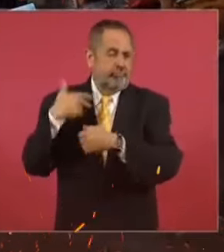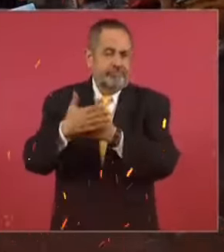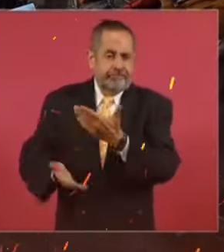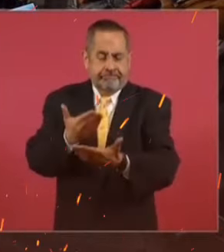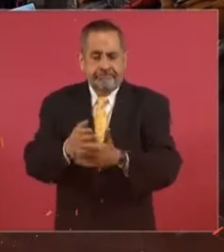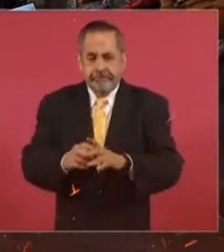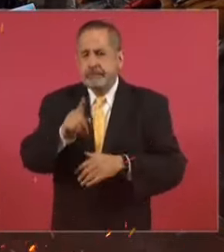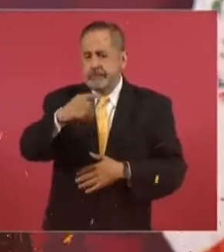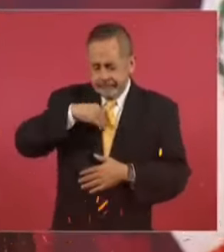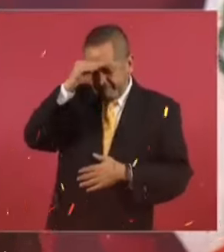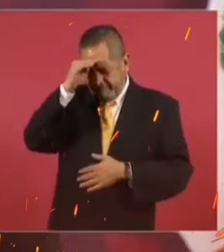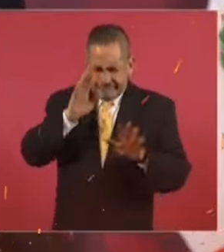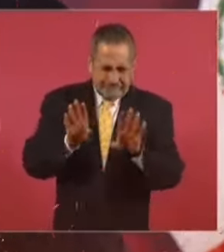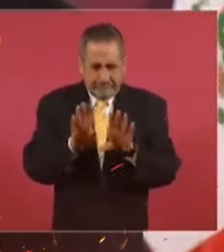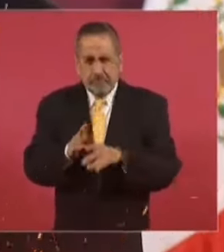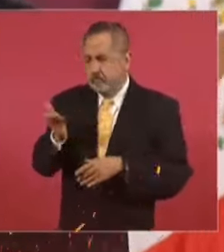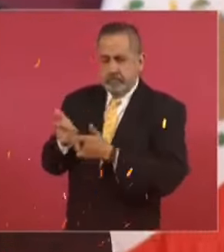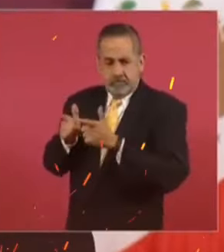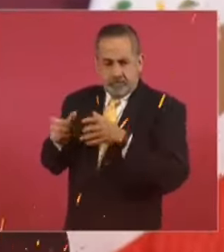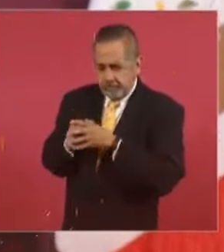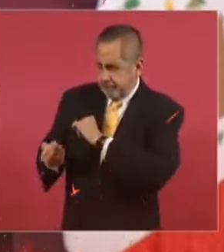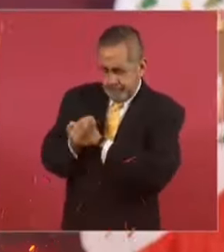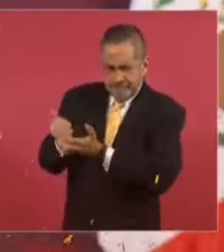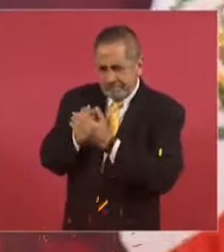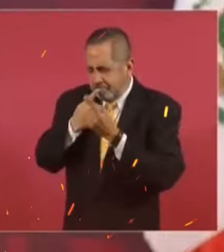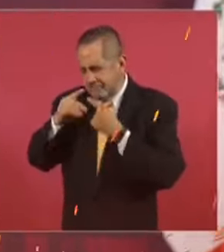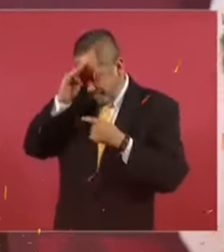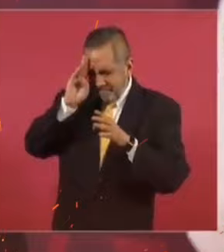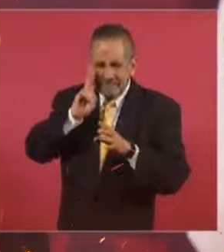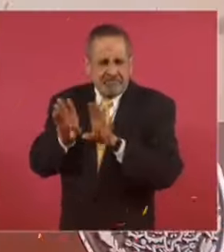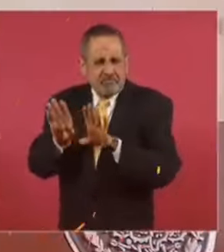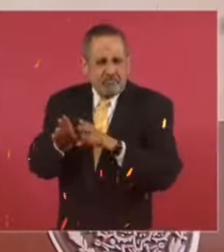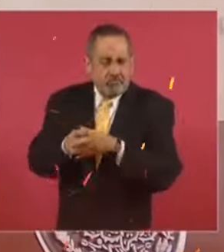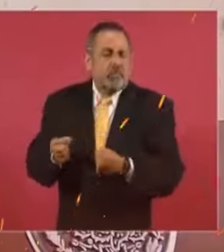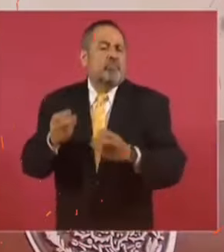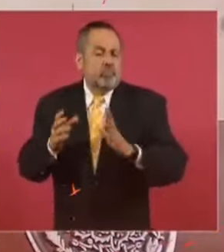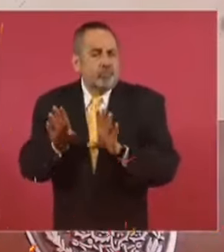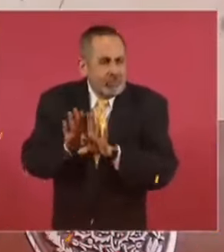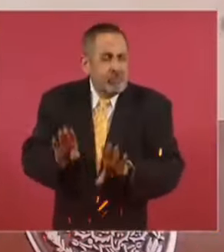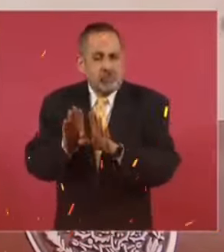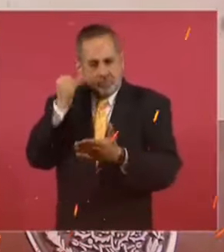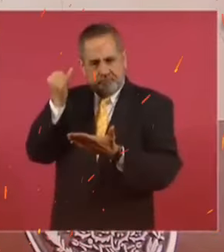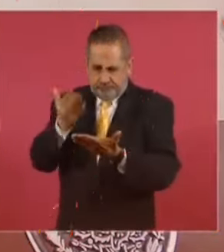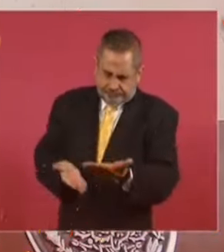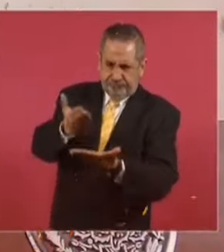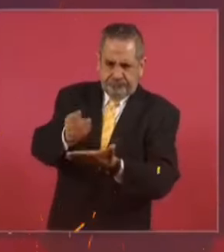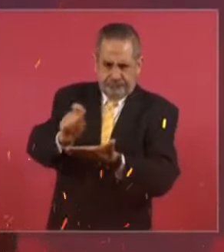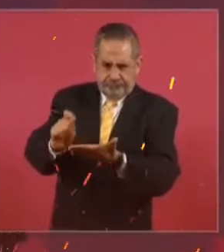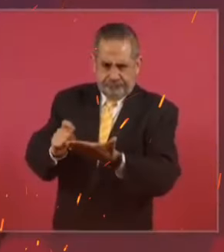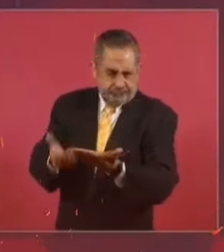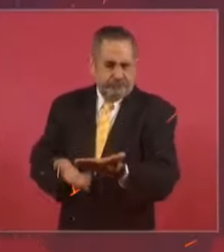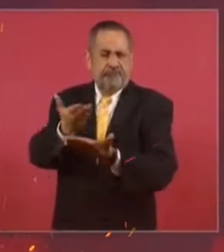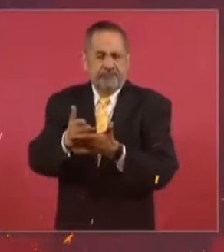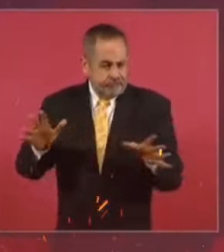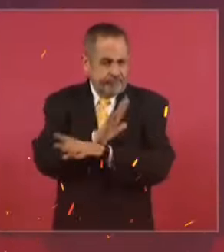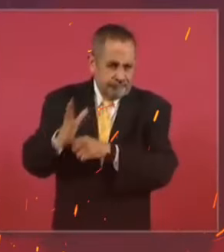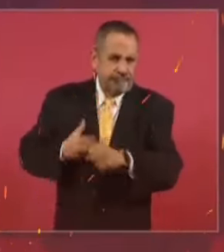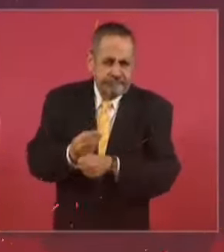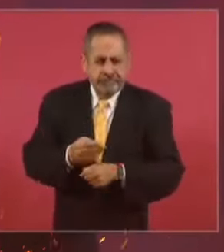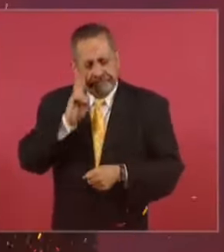iniciativa. Estoy analizando con un grupo que le pedí que me ayudara a ver cómo planteamos lo de la